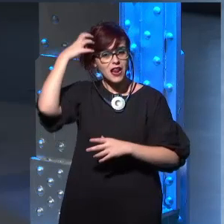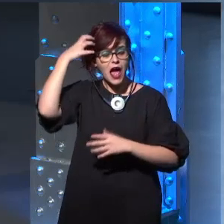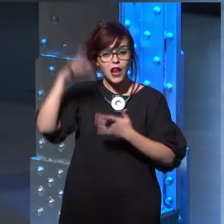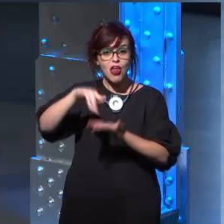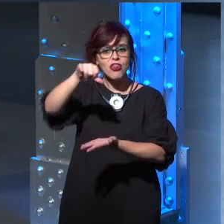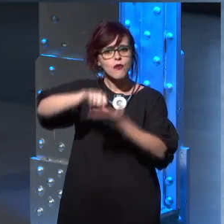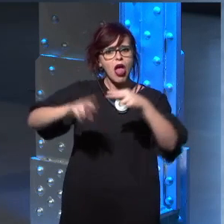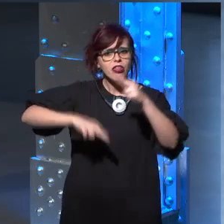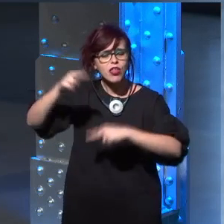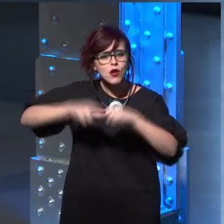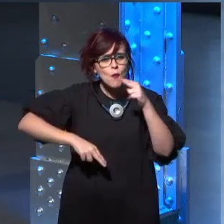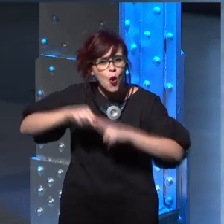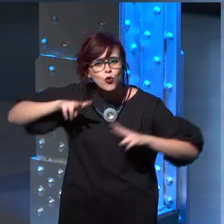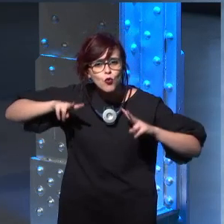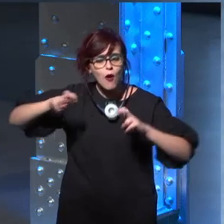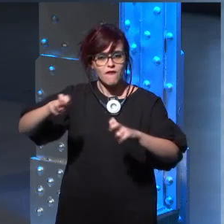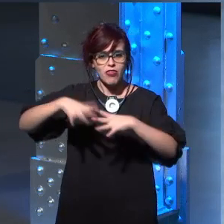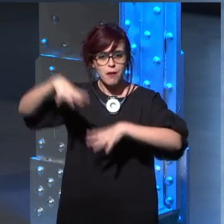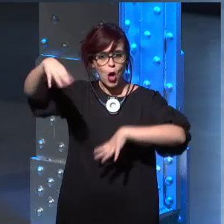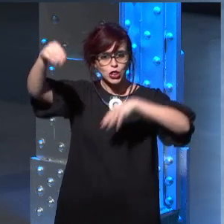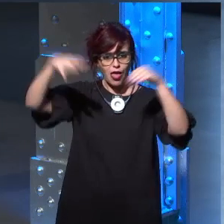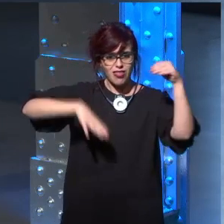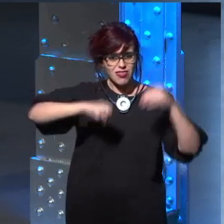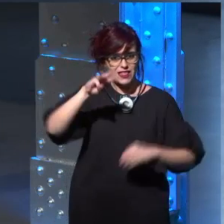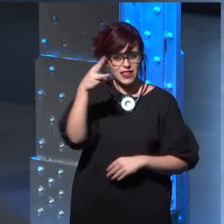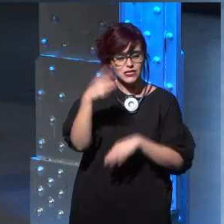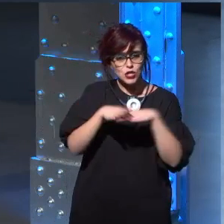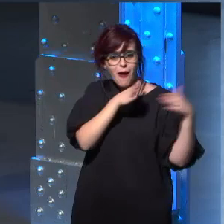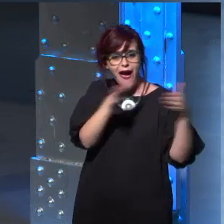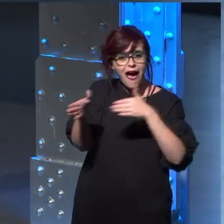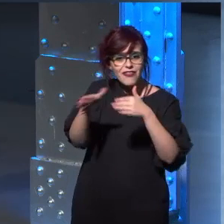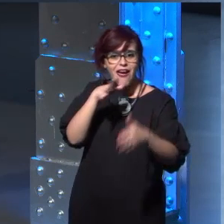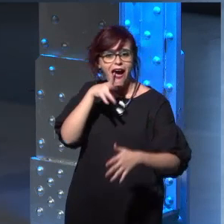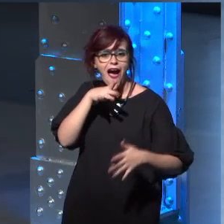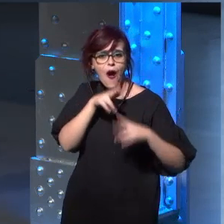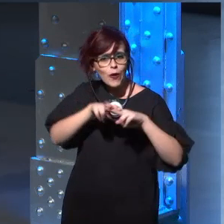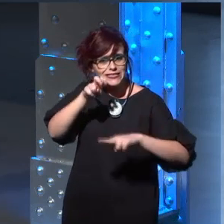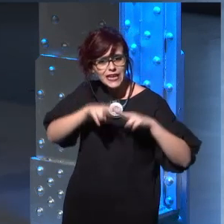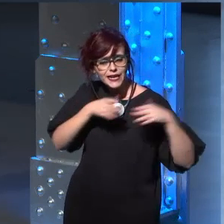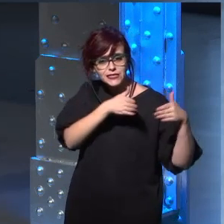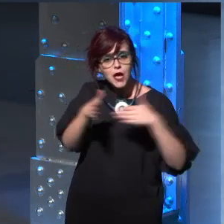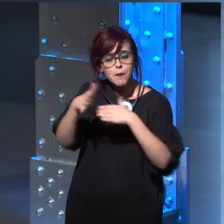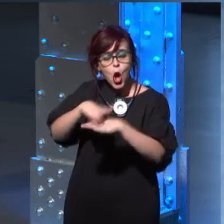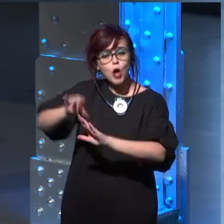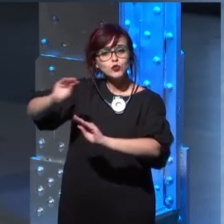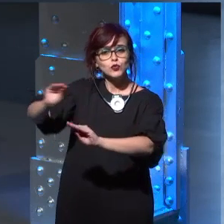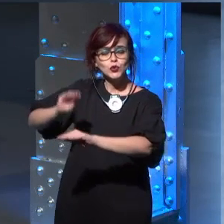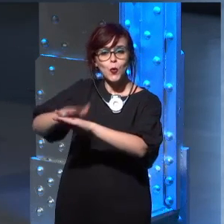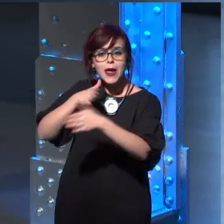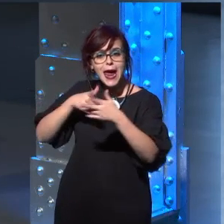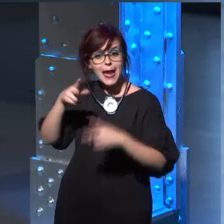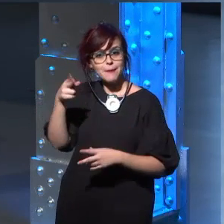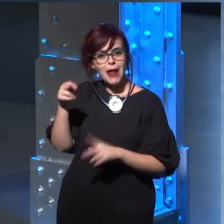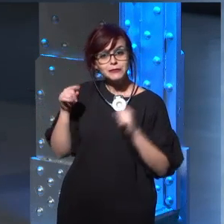ciudad que estaba construyéndose al pie de tres colinas en la desembocadura del río Aguasnegras, el lugar donde él y sus hermanas habían pisado